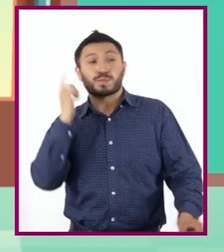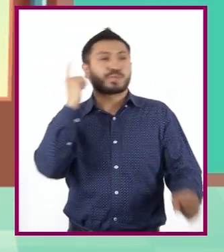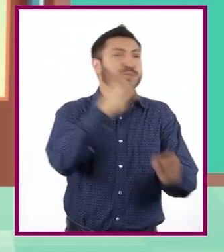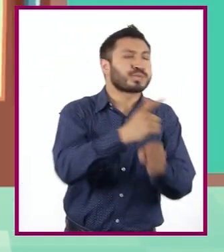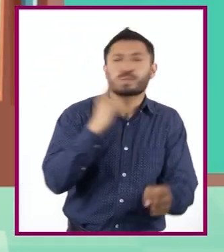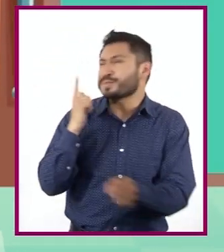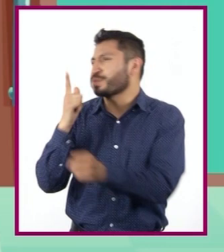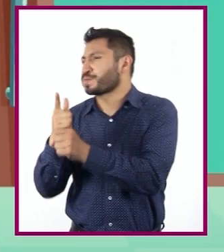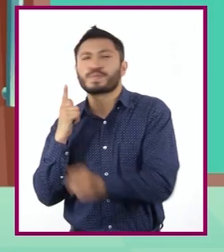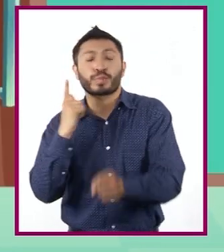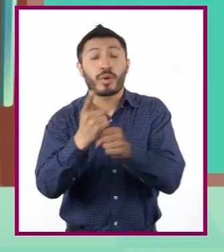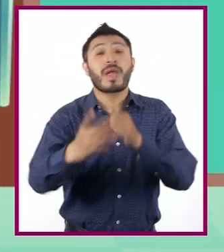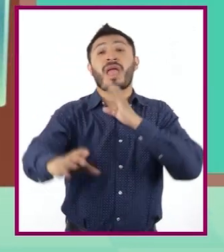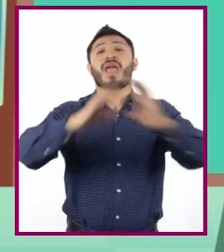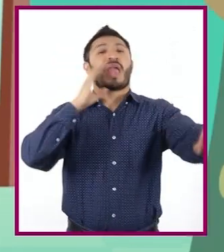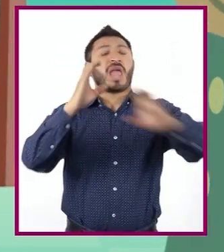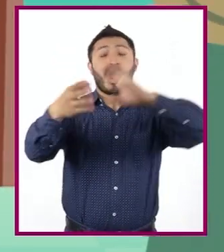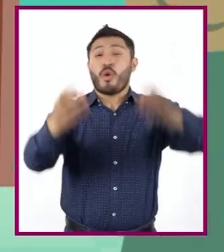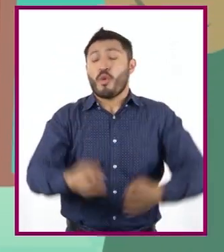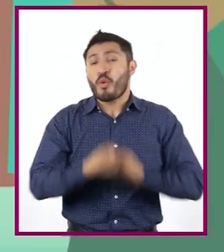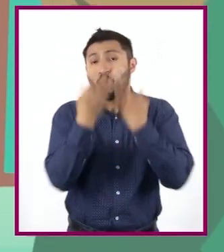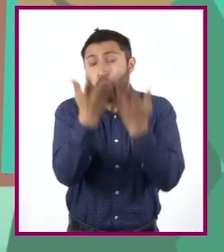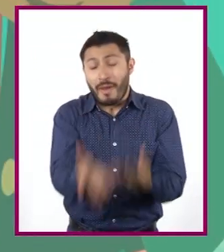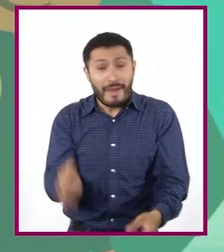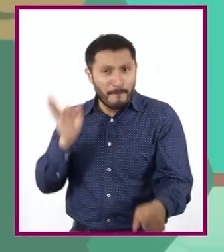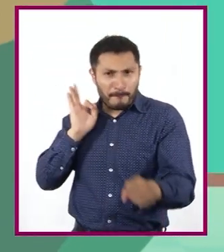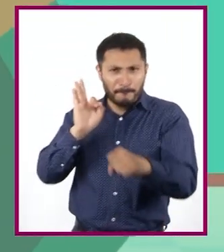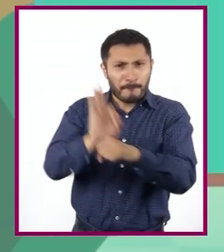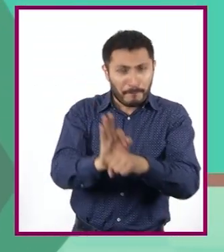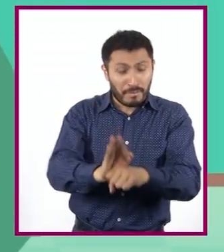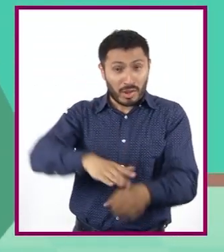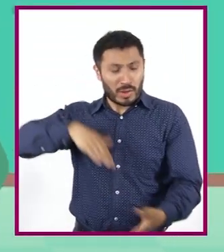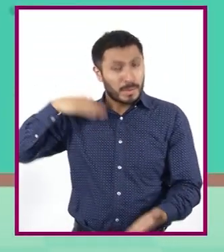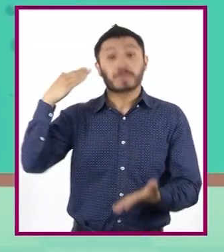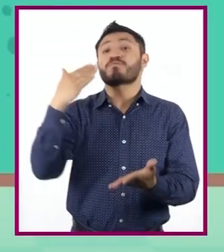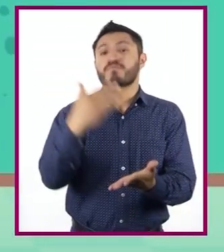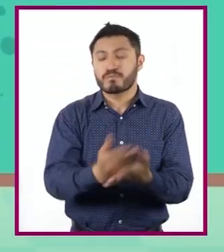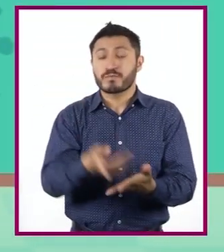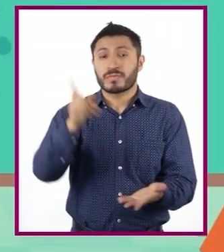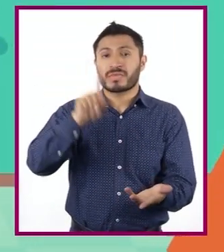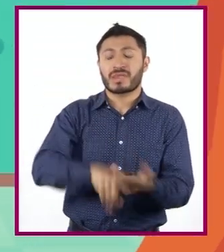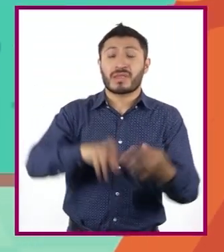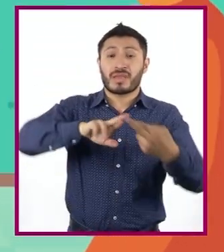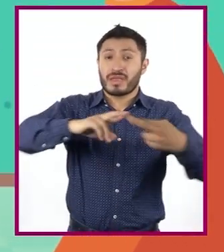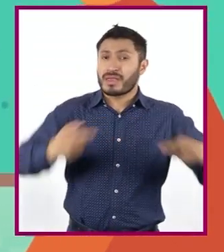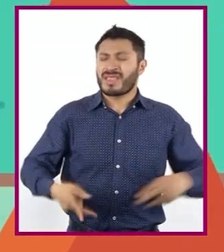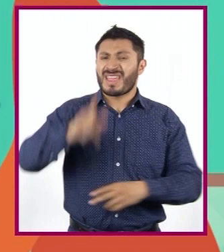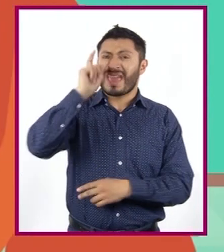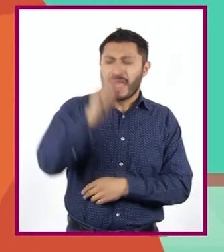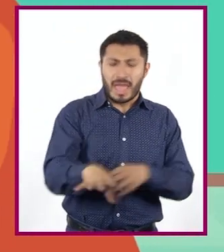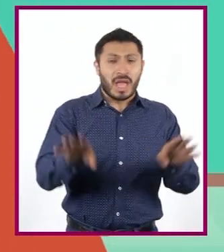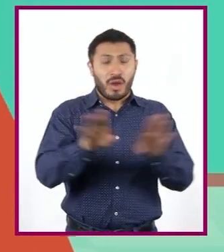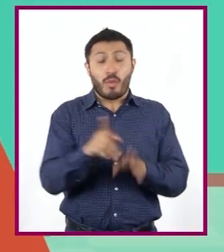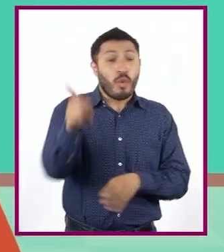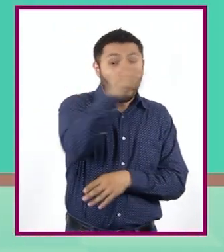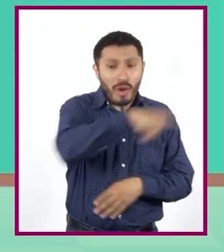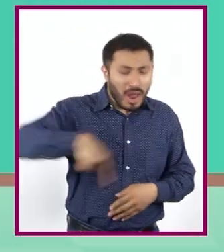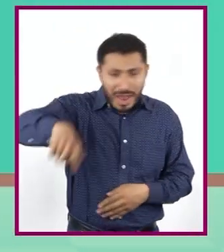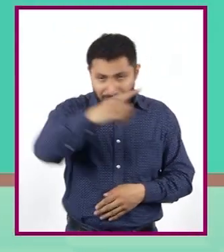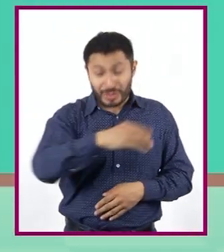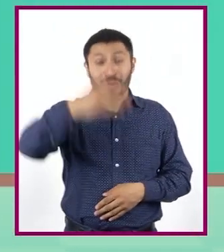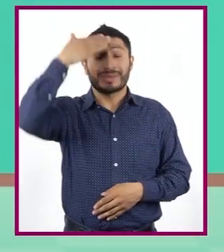nos hace mucho bien. Aumenta nuestra empatía por las personas. Cuando nos conmovemos por los personajes y sus